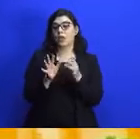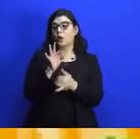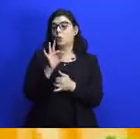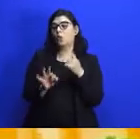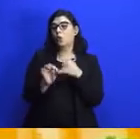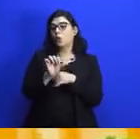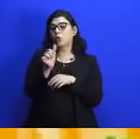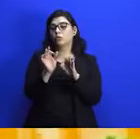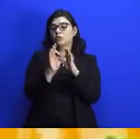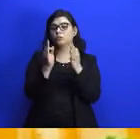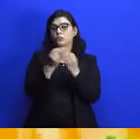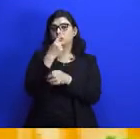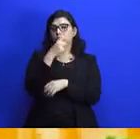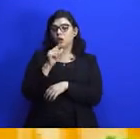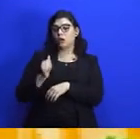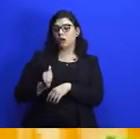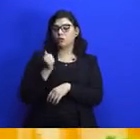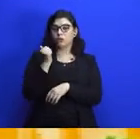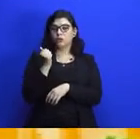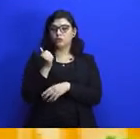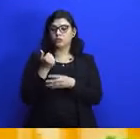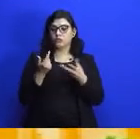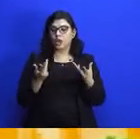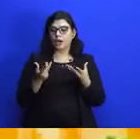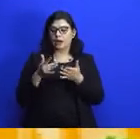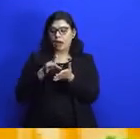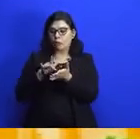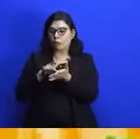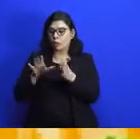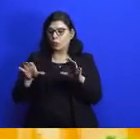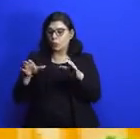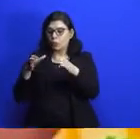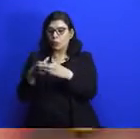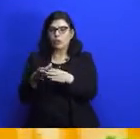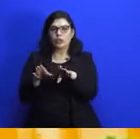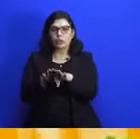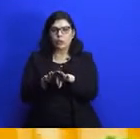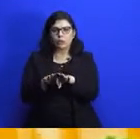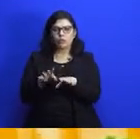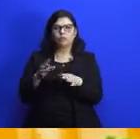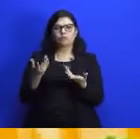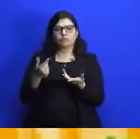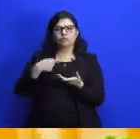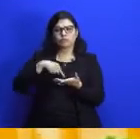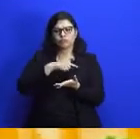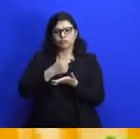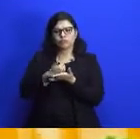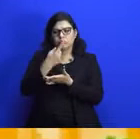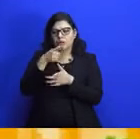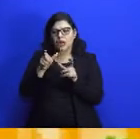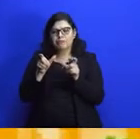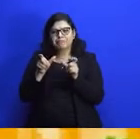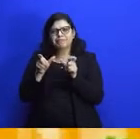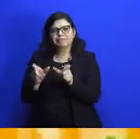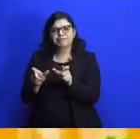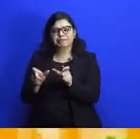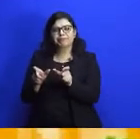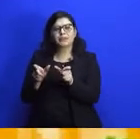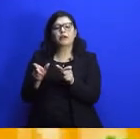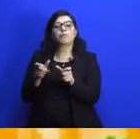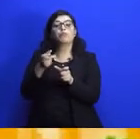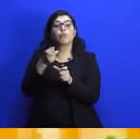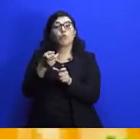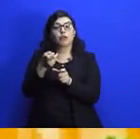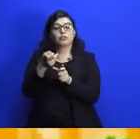otra manera de aprovechar nuestra cercanía con las comunidades es ofreciéndoles espacios seguros y de resguardo. Por ello,